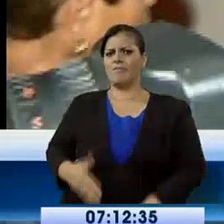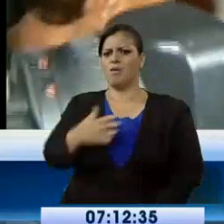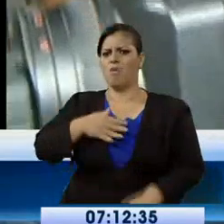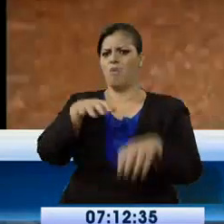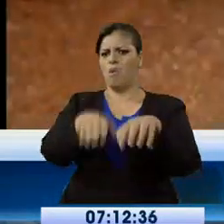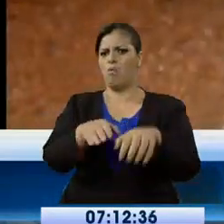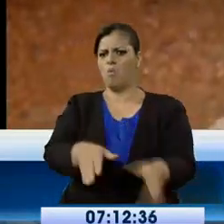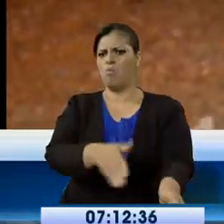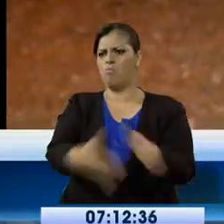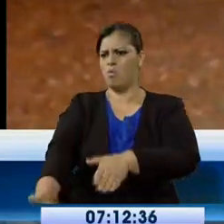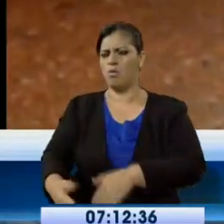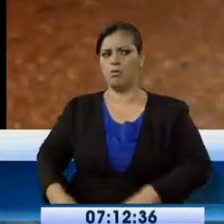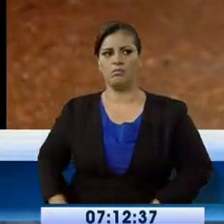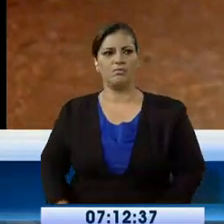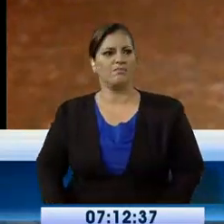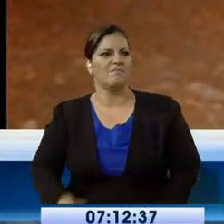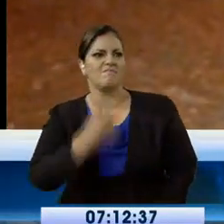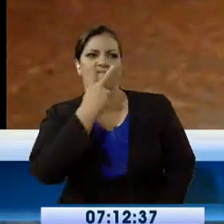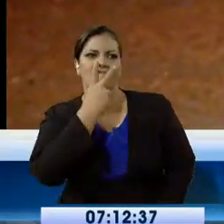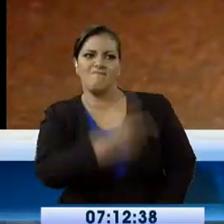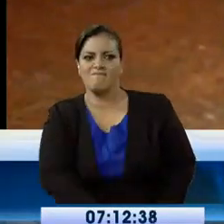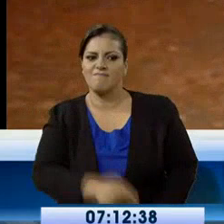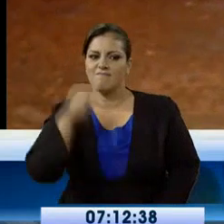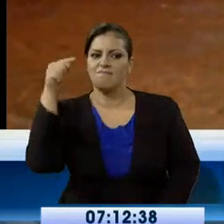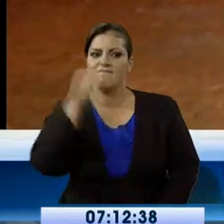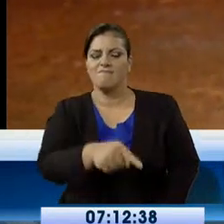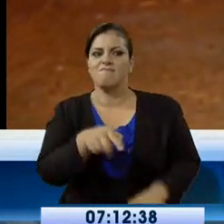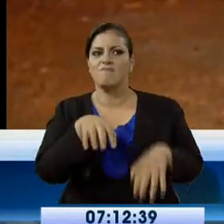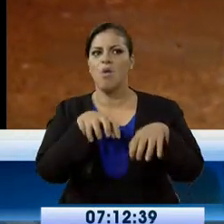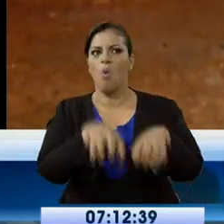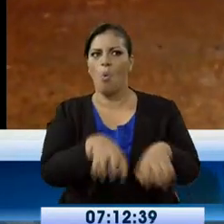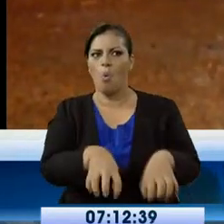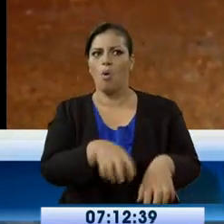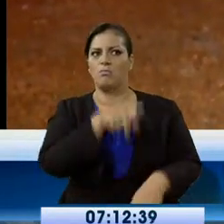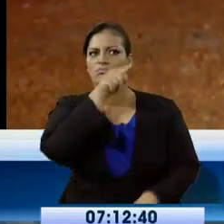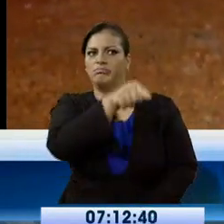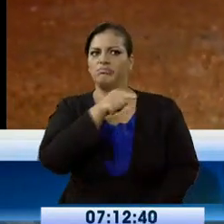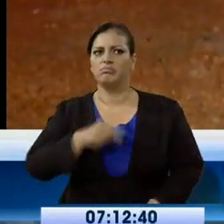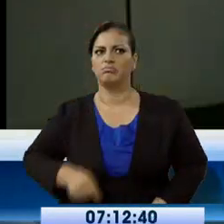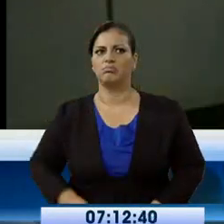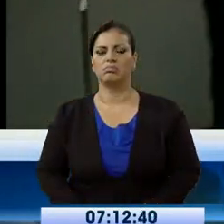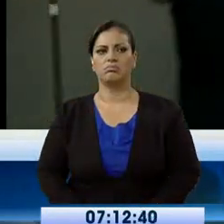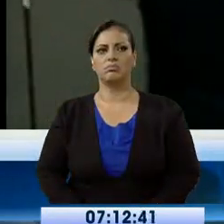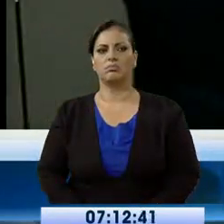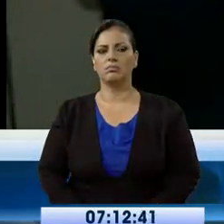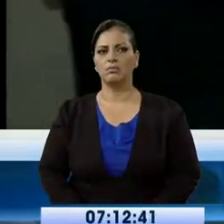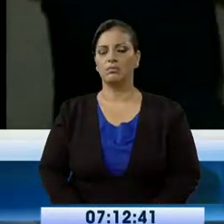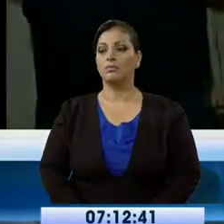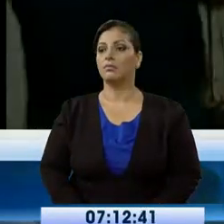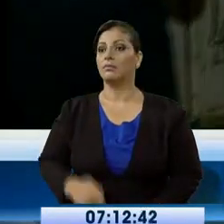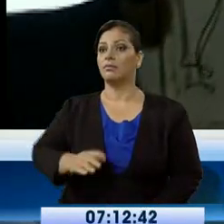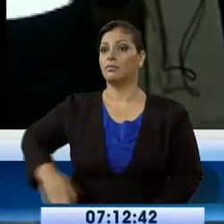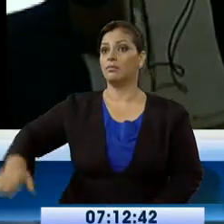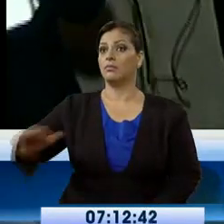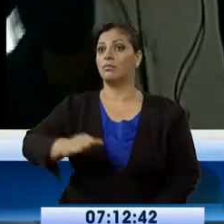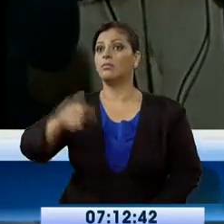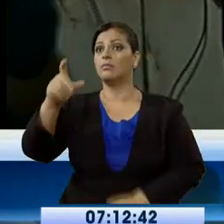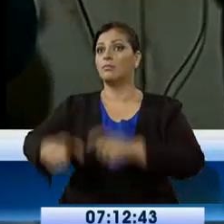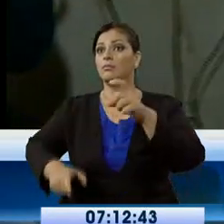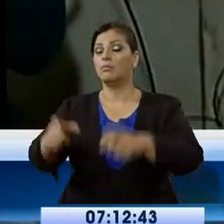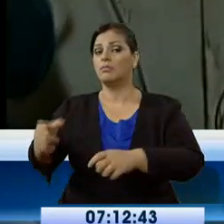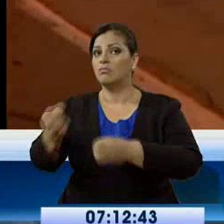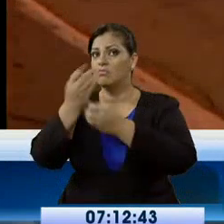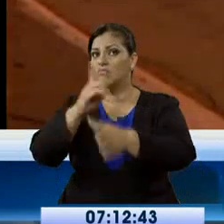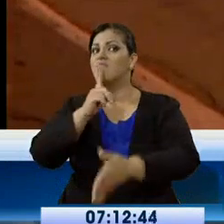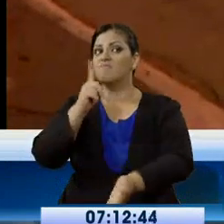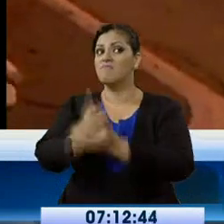el perro. No obstante, moradores del sector decían lo contrario y aseguraban que allí permanecía el